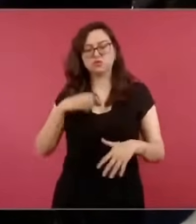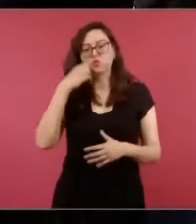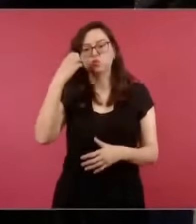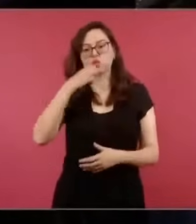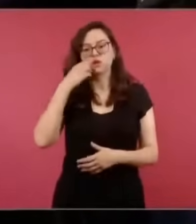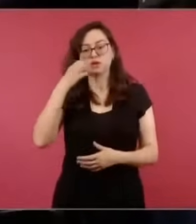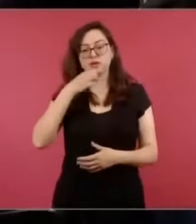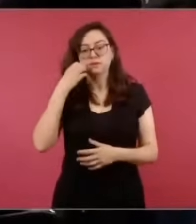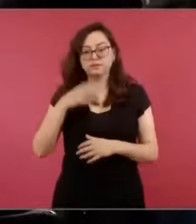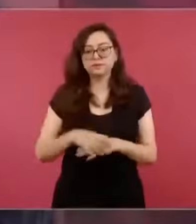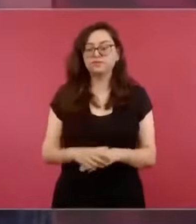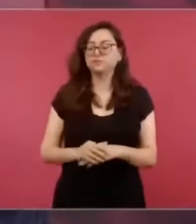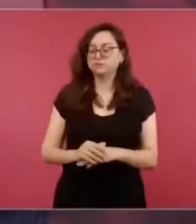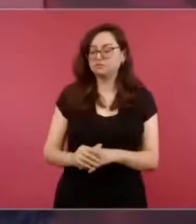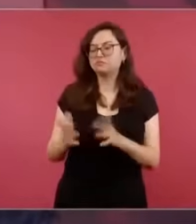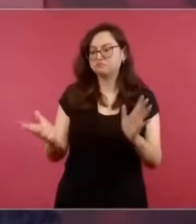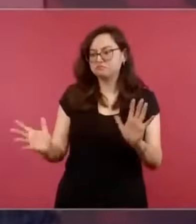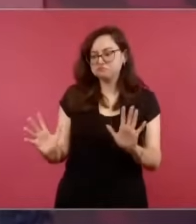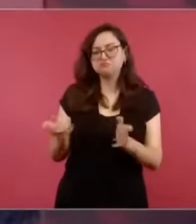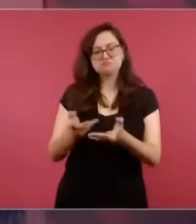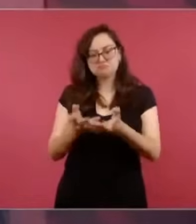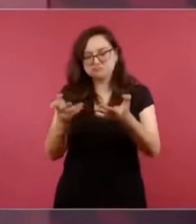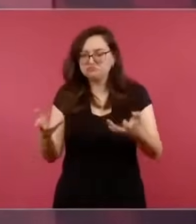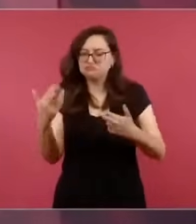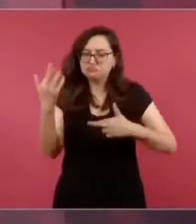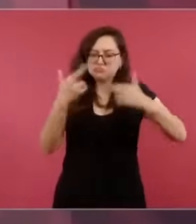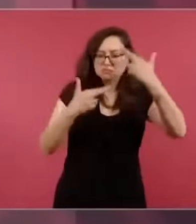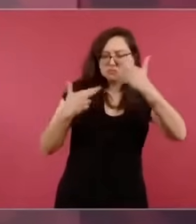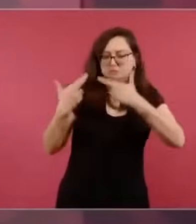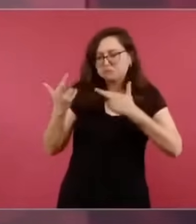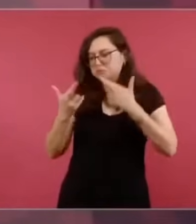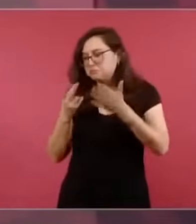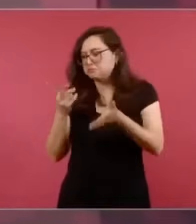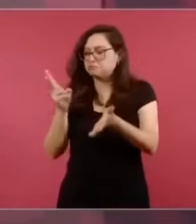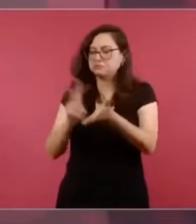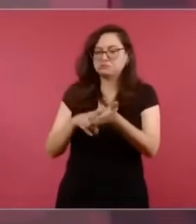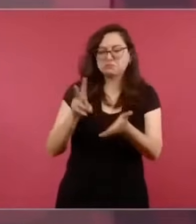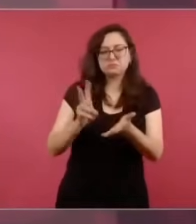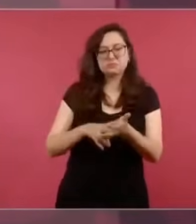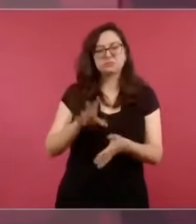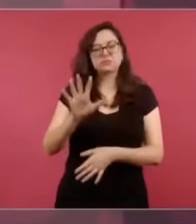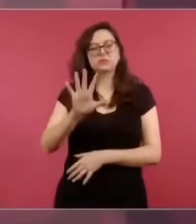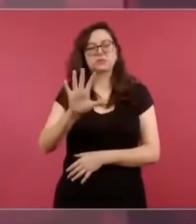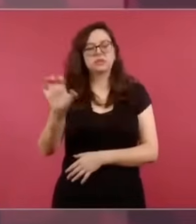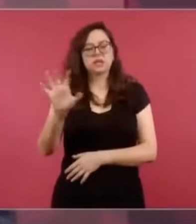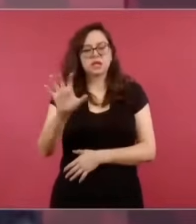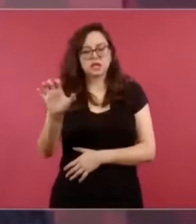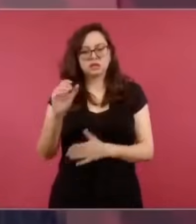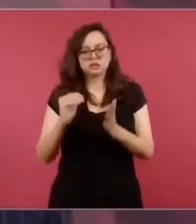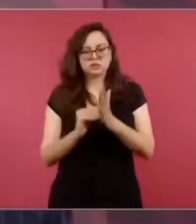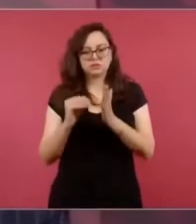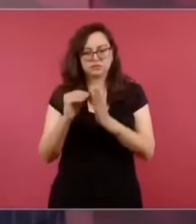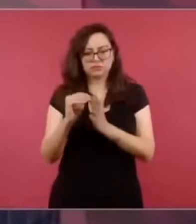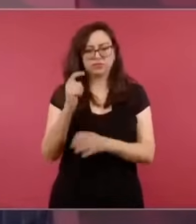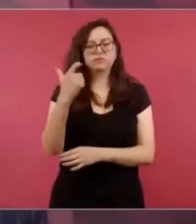y creo que se estableció un valor como de 500 millones de pesos.